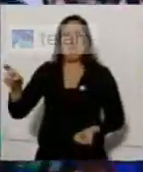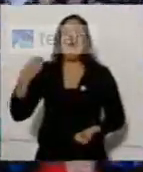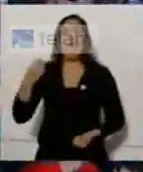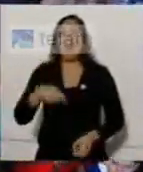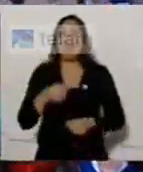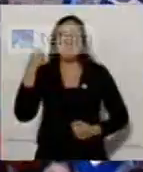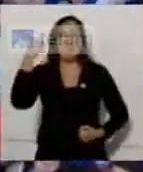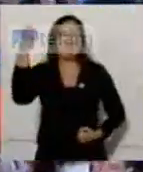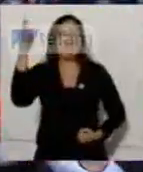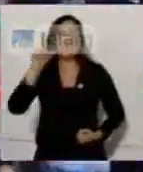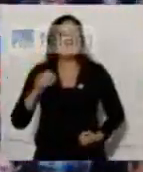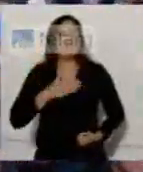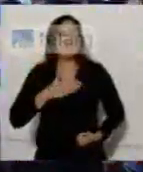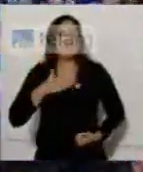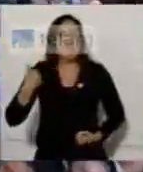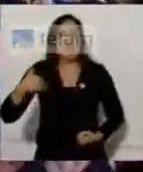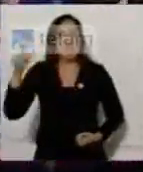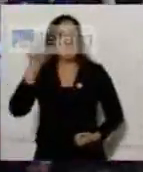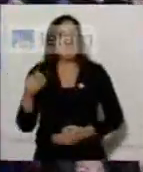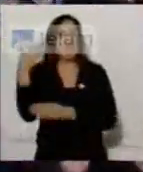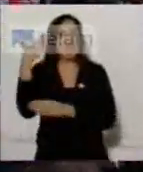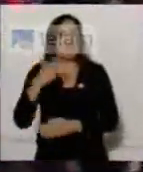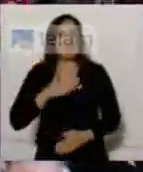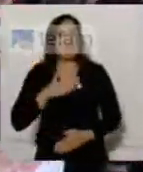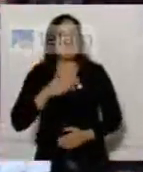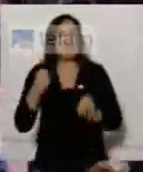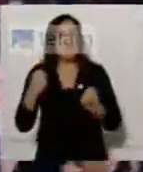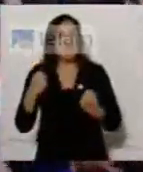patriota por sobre todas las cosas.